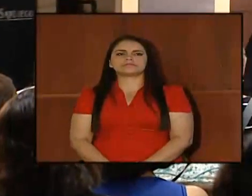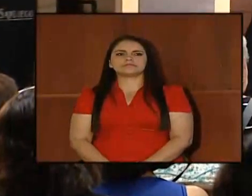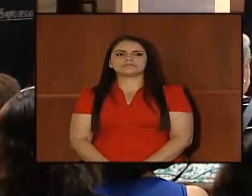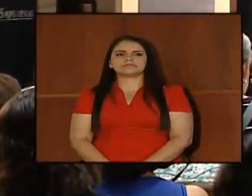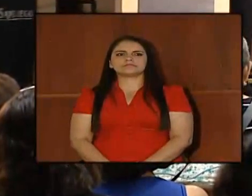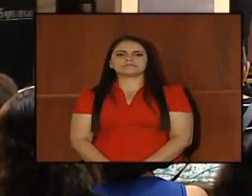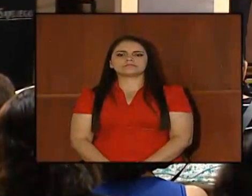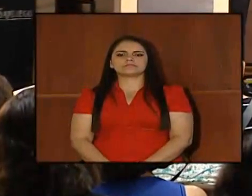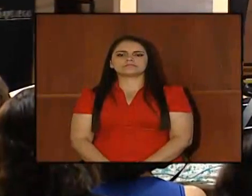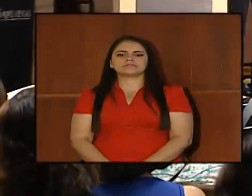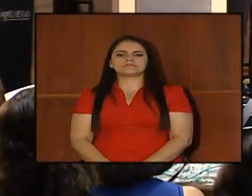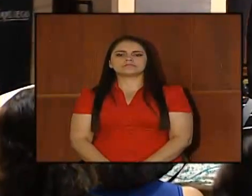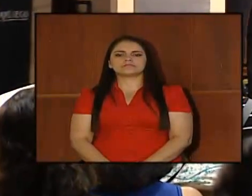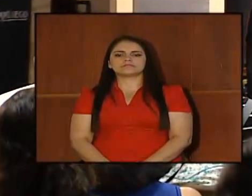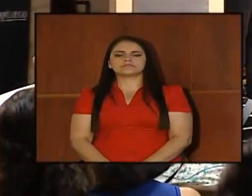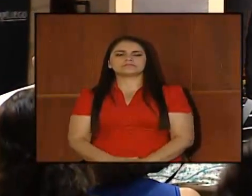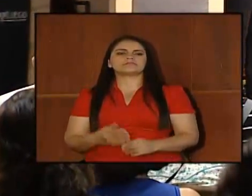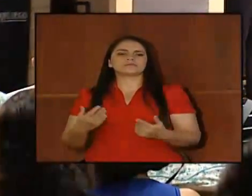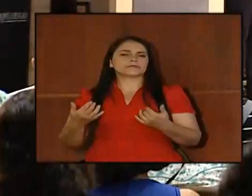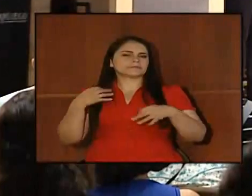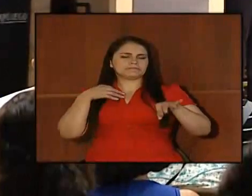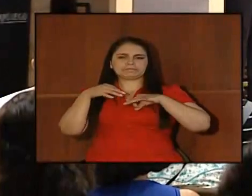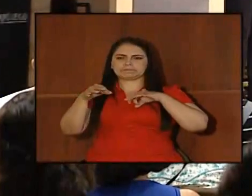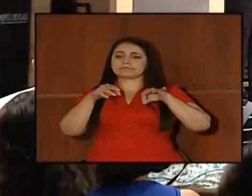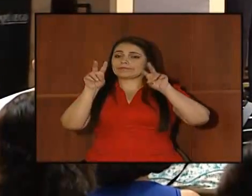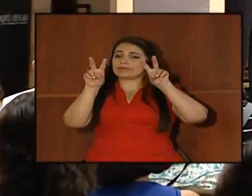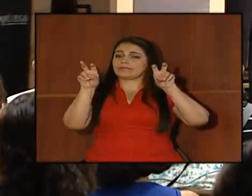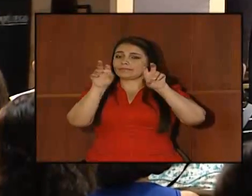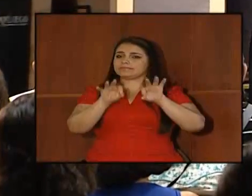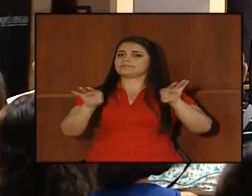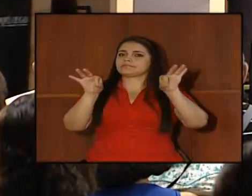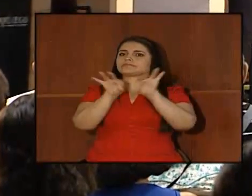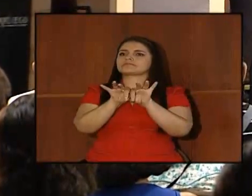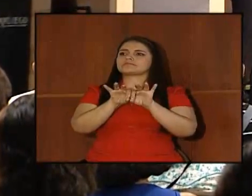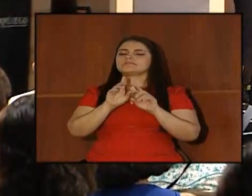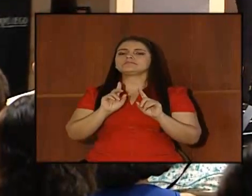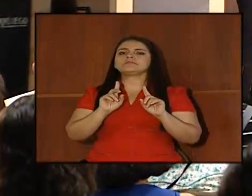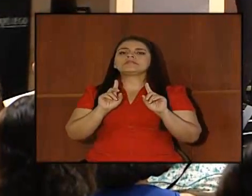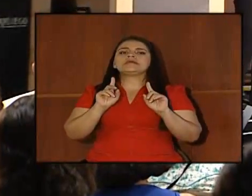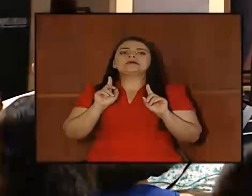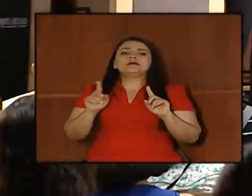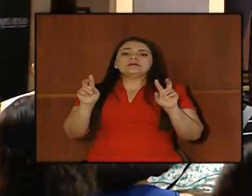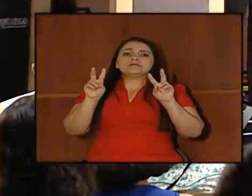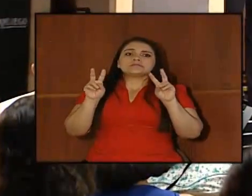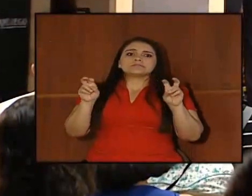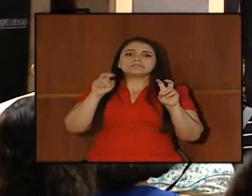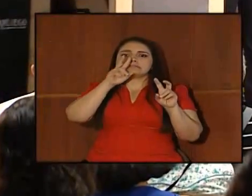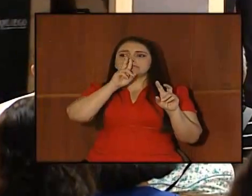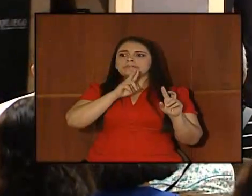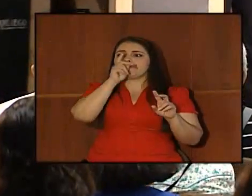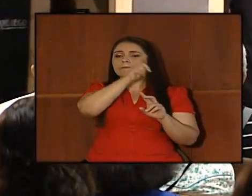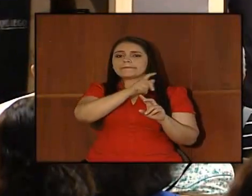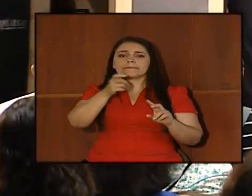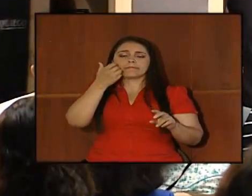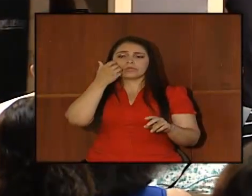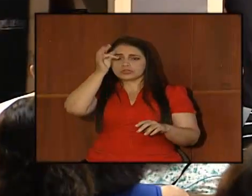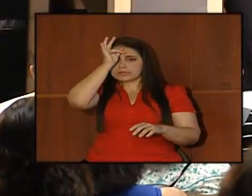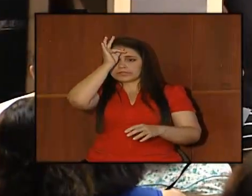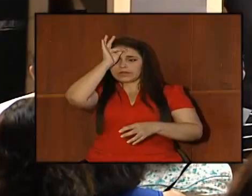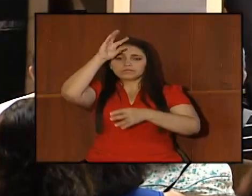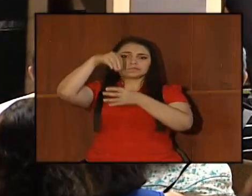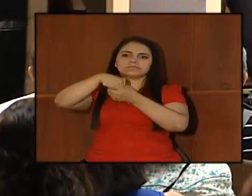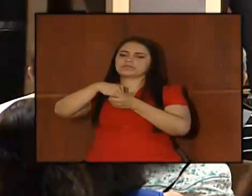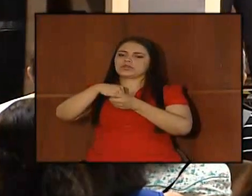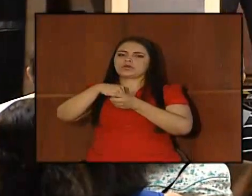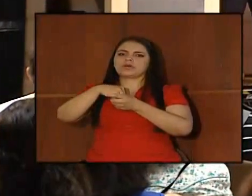Vamos a hablar de un tema que es demasiado importante, no solamente en el momento en que el paciente está hospitalizado, que está